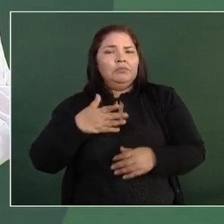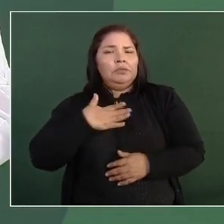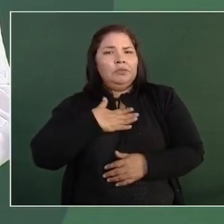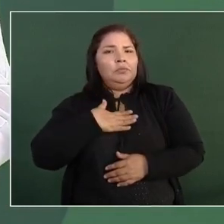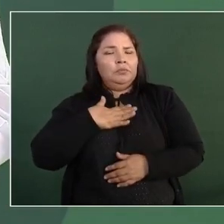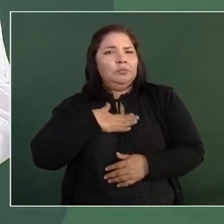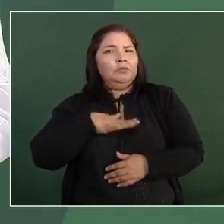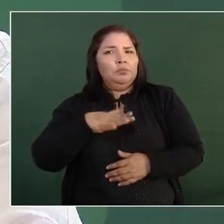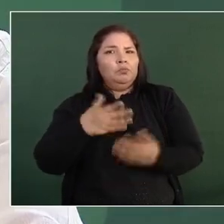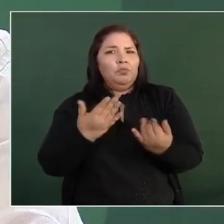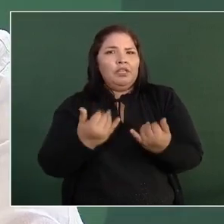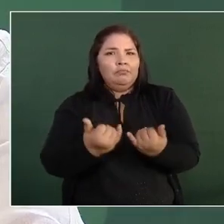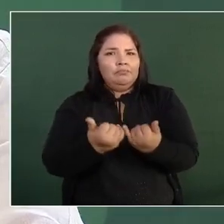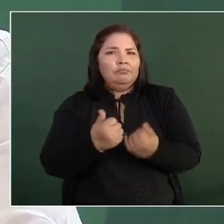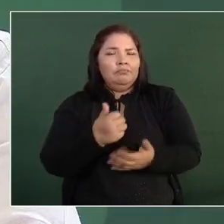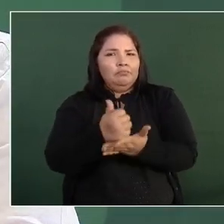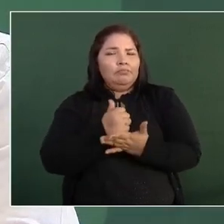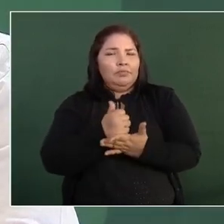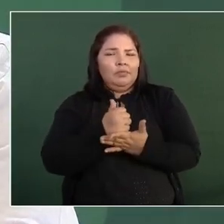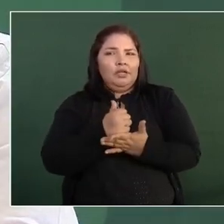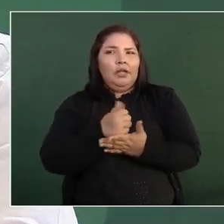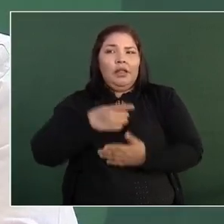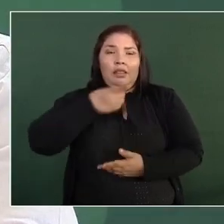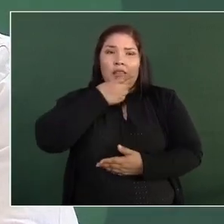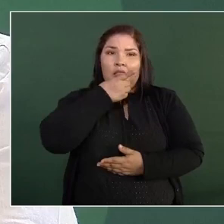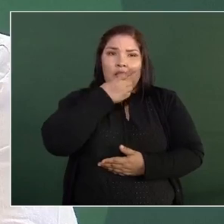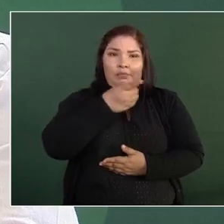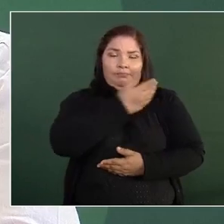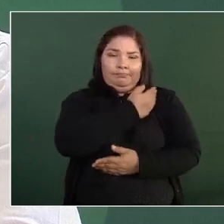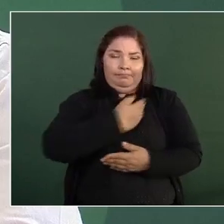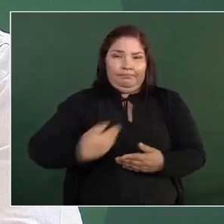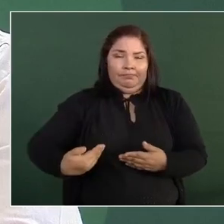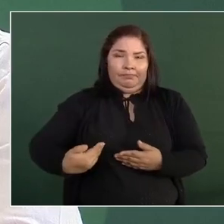satisfactorio. Luego le digo, presidente,